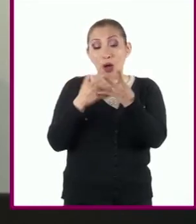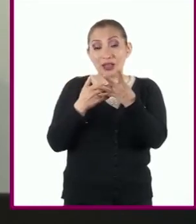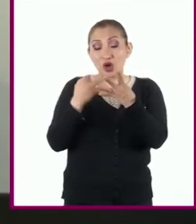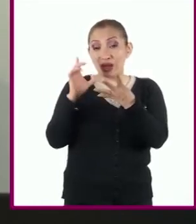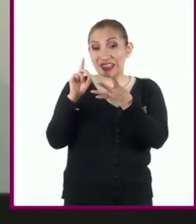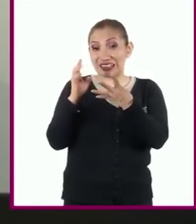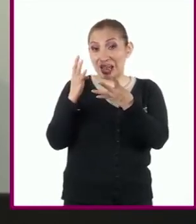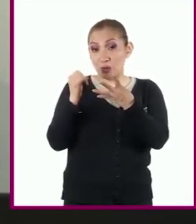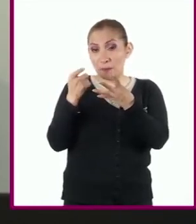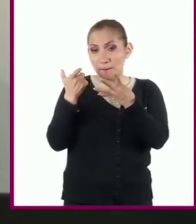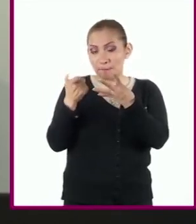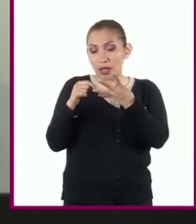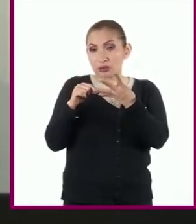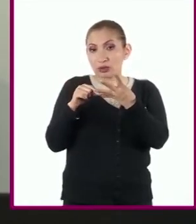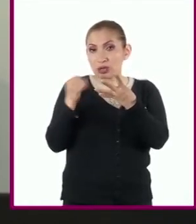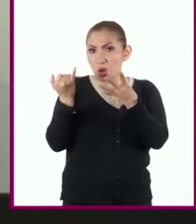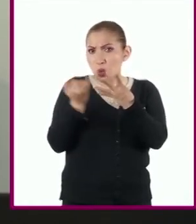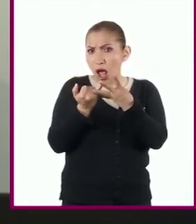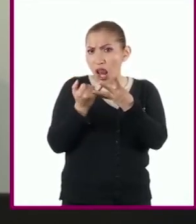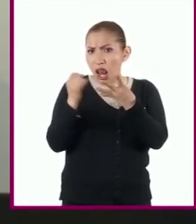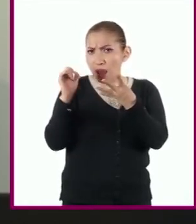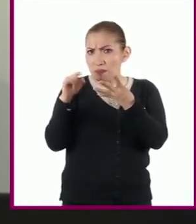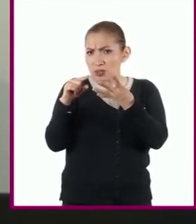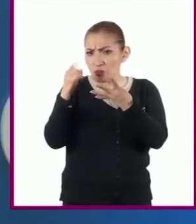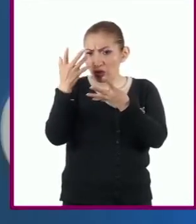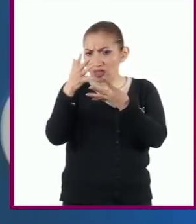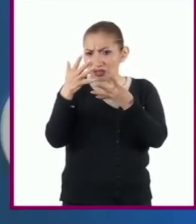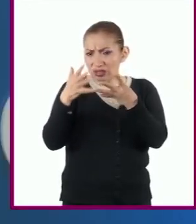por 39 pesos no es proporcional.